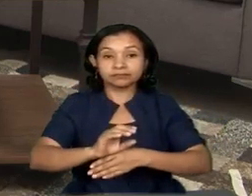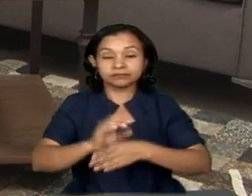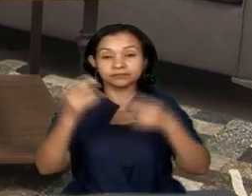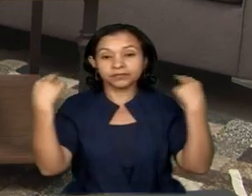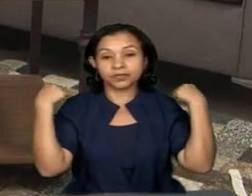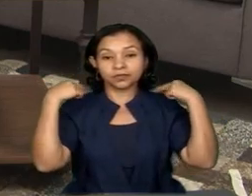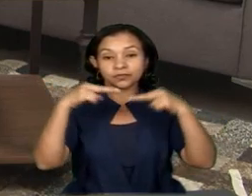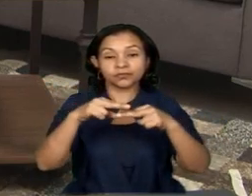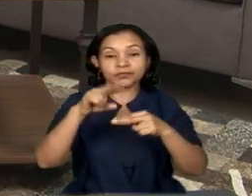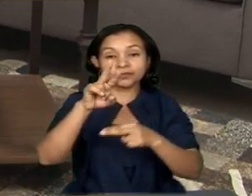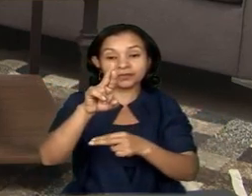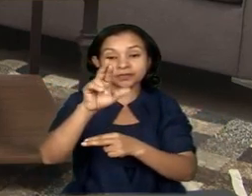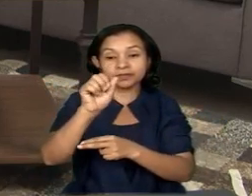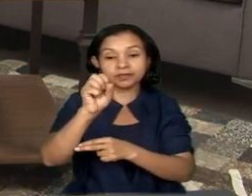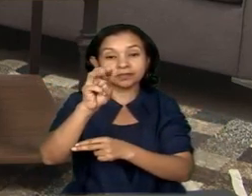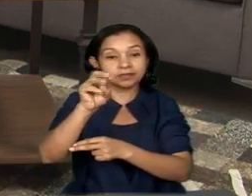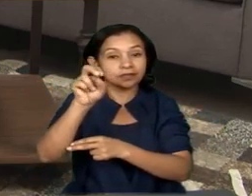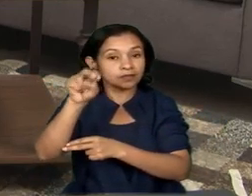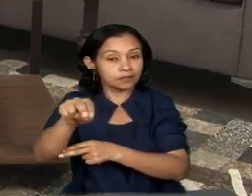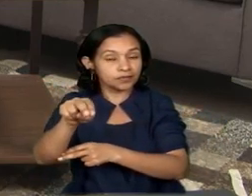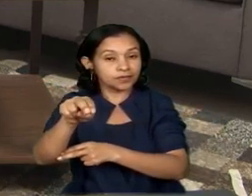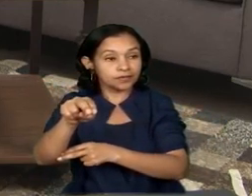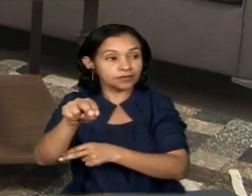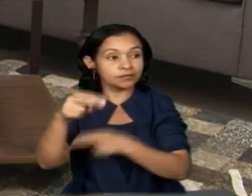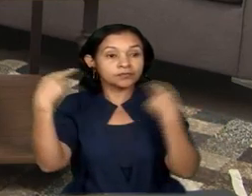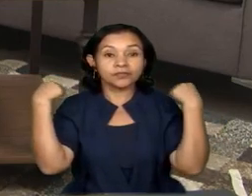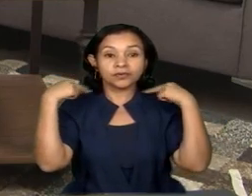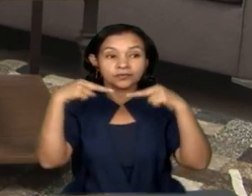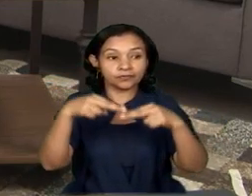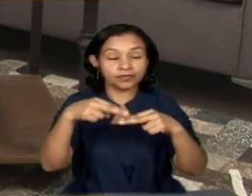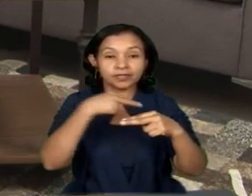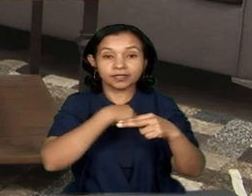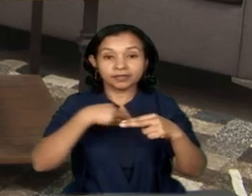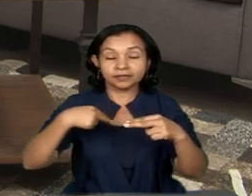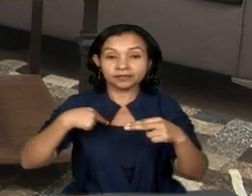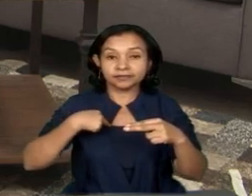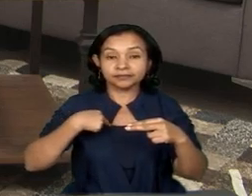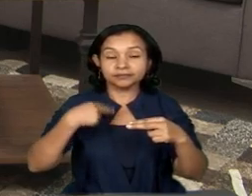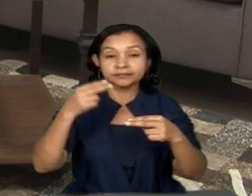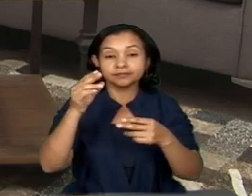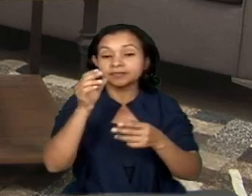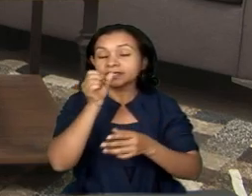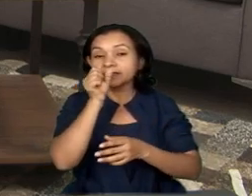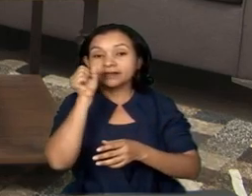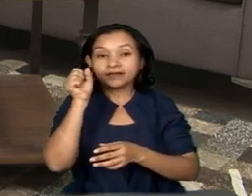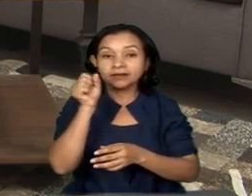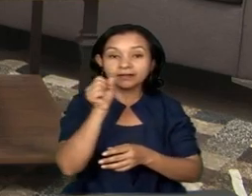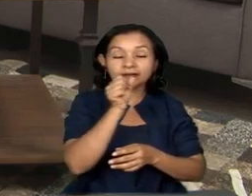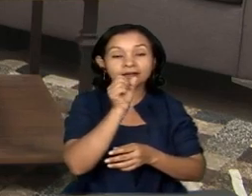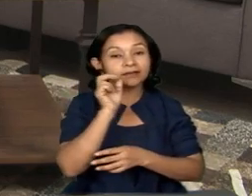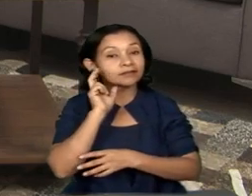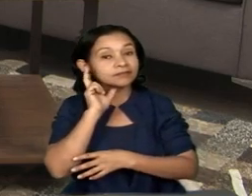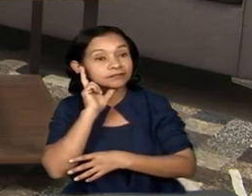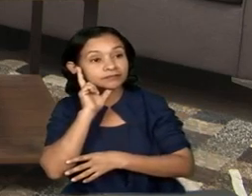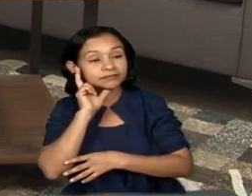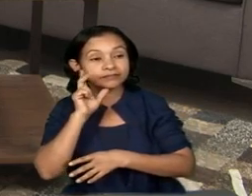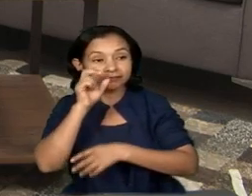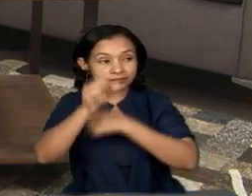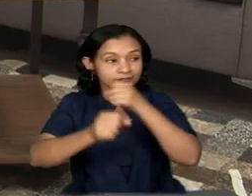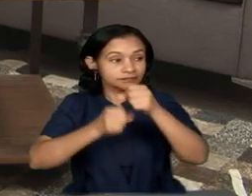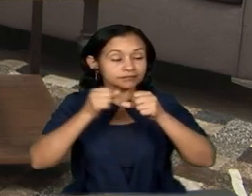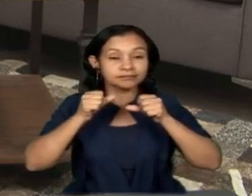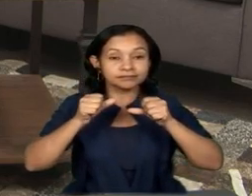Ramón Rodríguez, el director del Teatro Nacional Rubén Darío, con el cual, además de los coros Rubén Darío, ya este año se